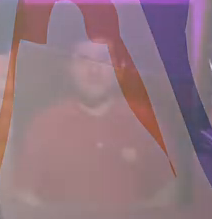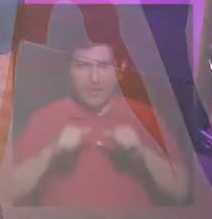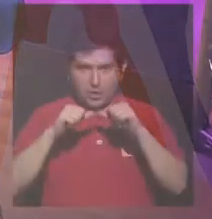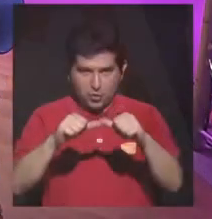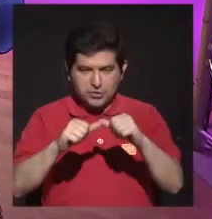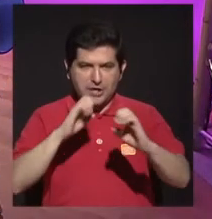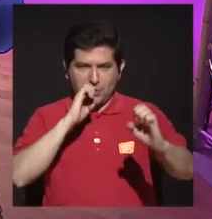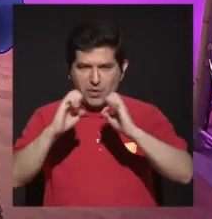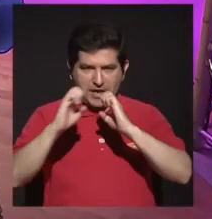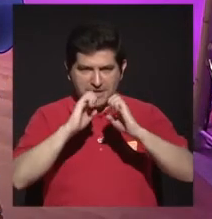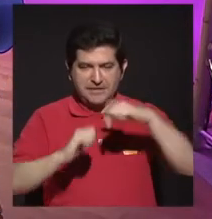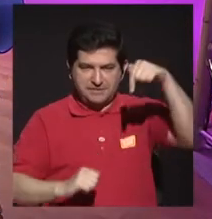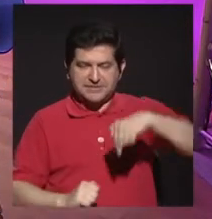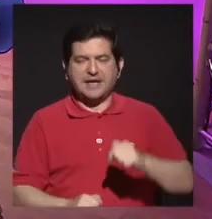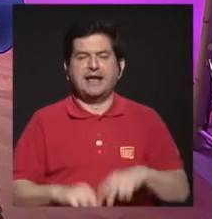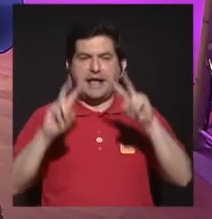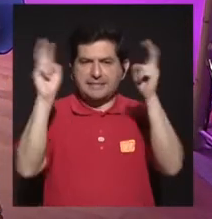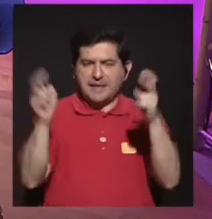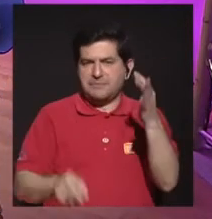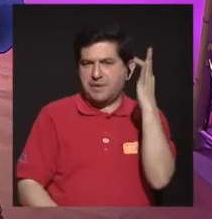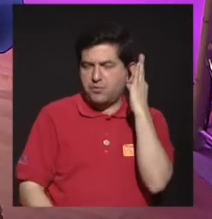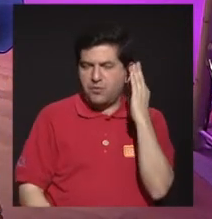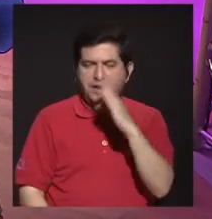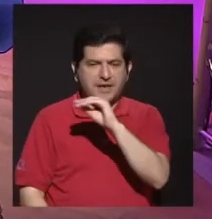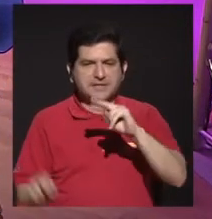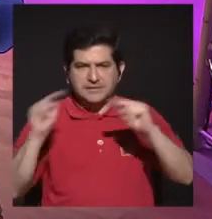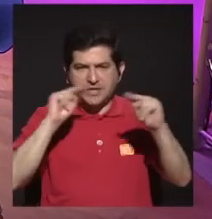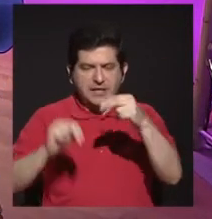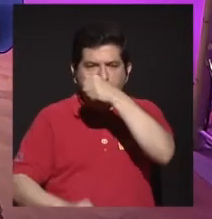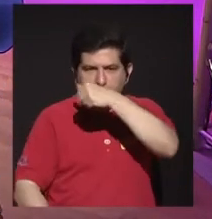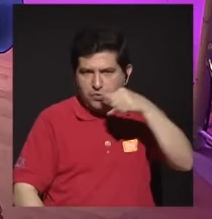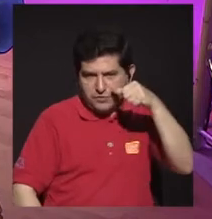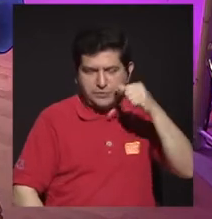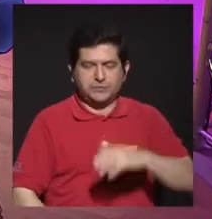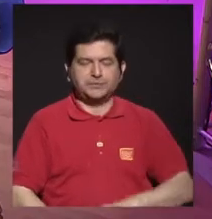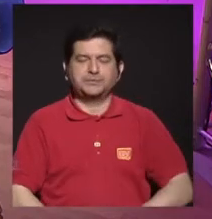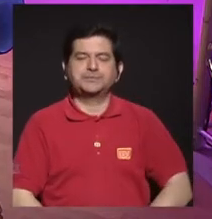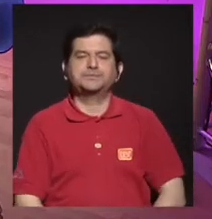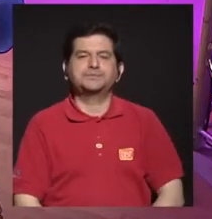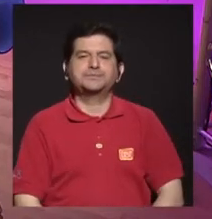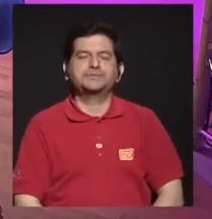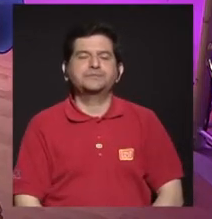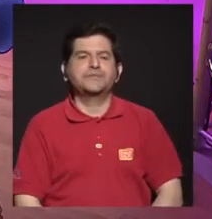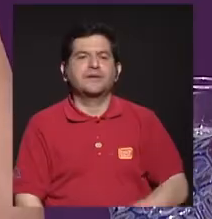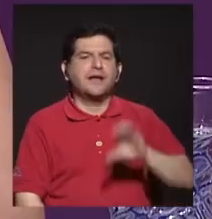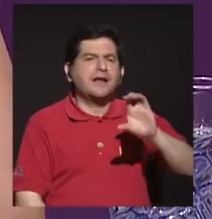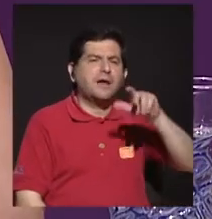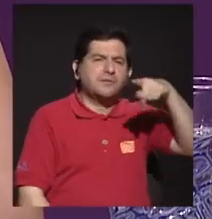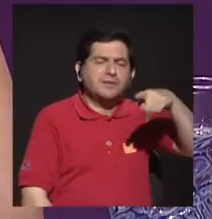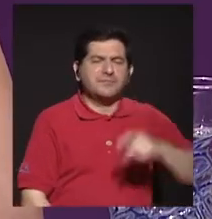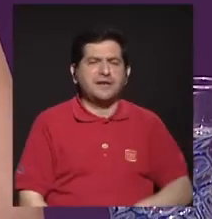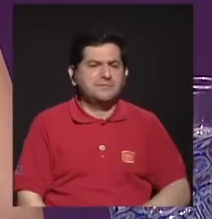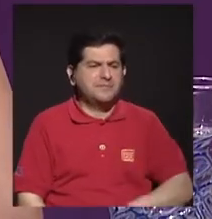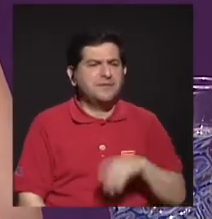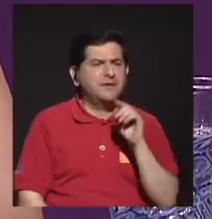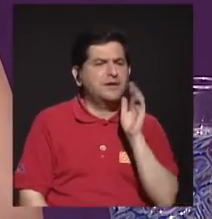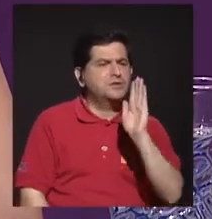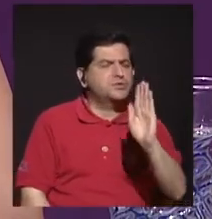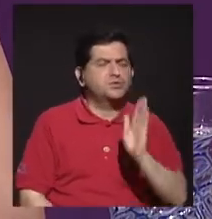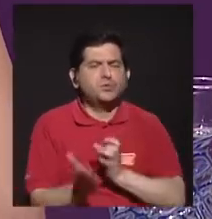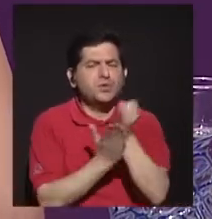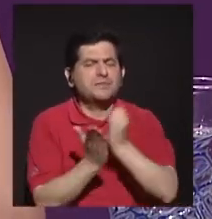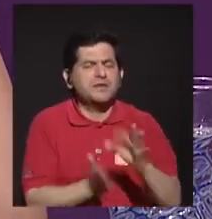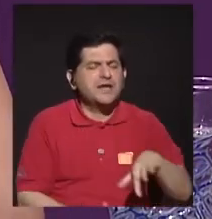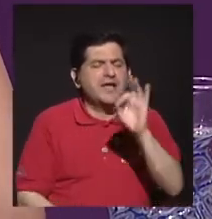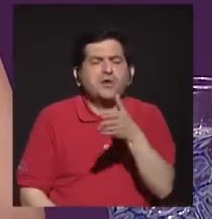Continuamos con la entrevista, estamos con el tema de mujeres y tráfico de drogas. Perdón. Bien, Claudia, ¿cuáles fueron los hallazgos de tu investigación